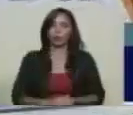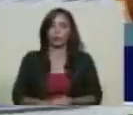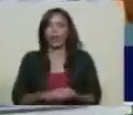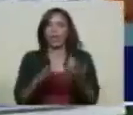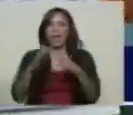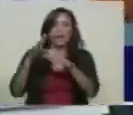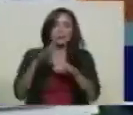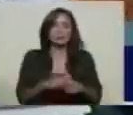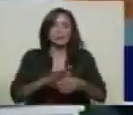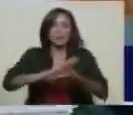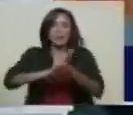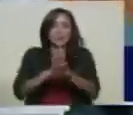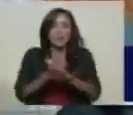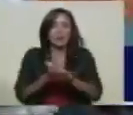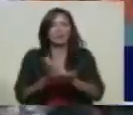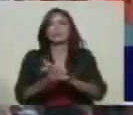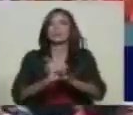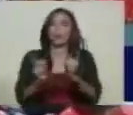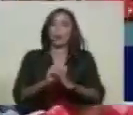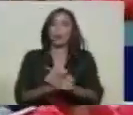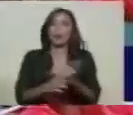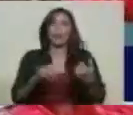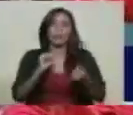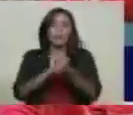invencible en cualquier escenario